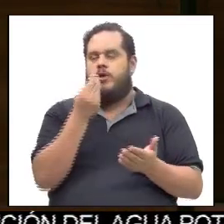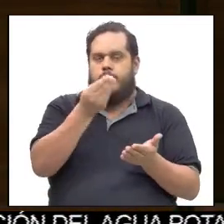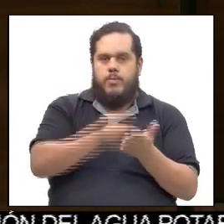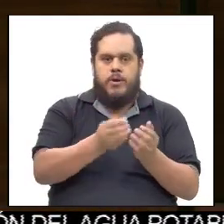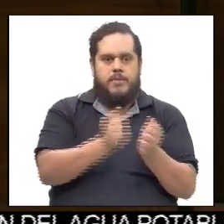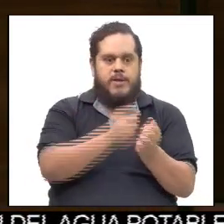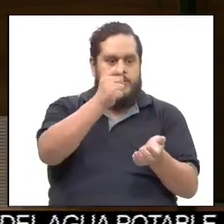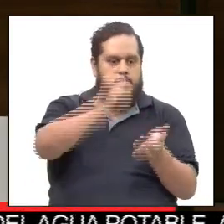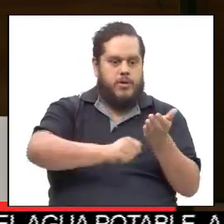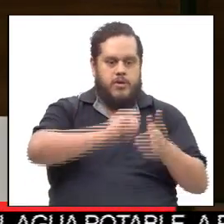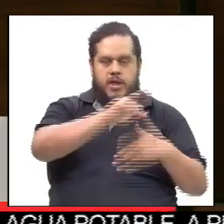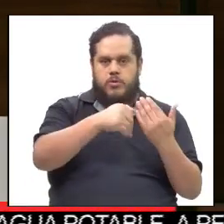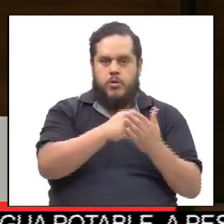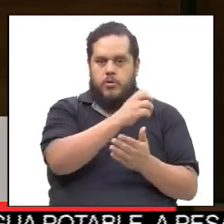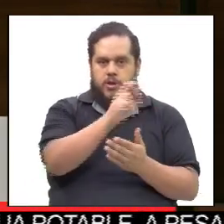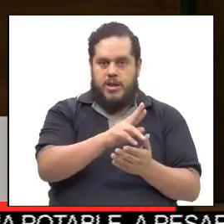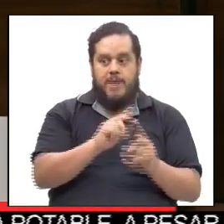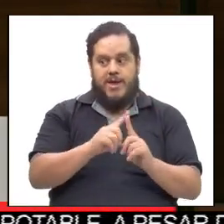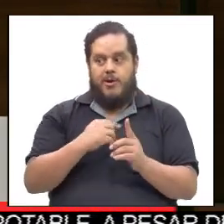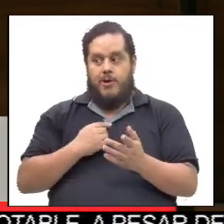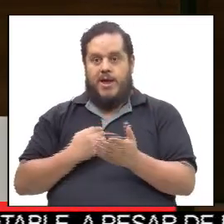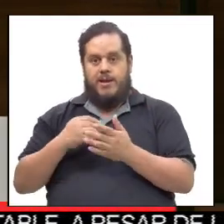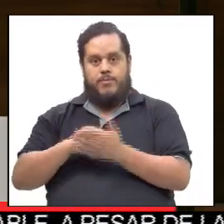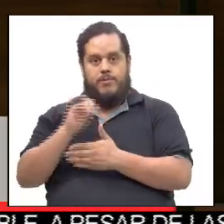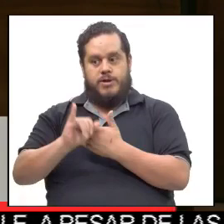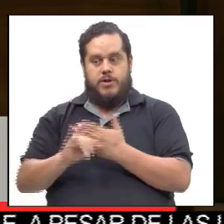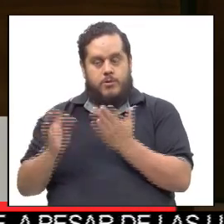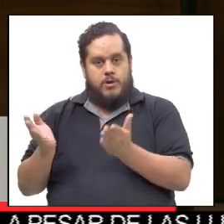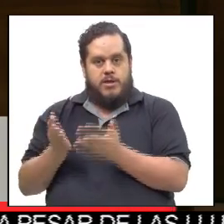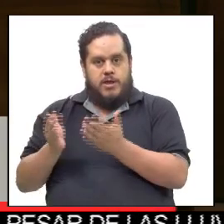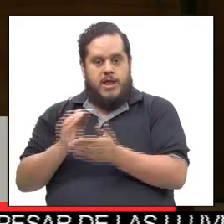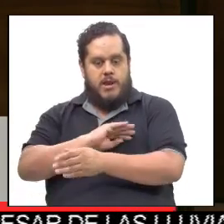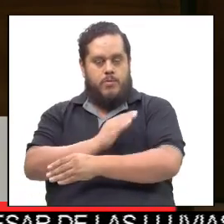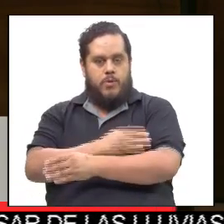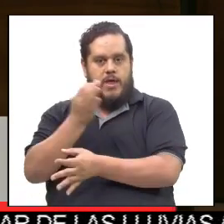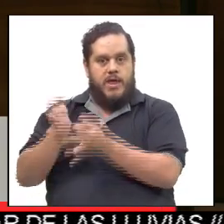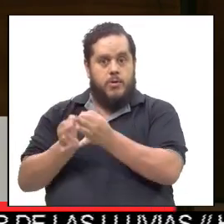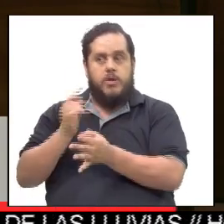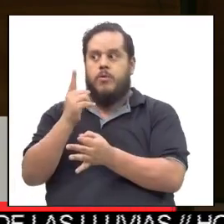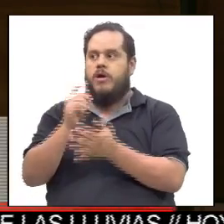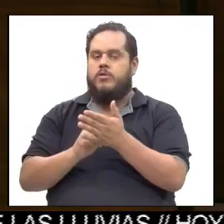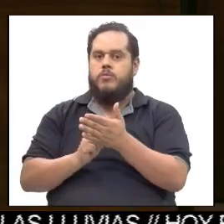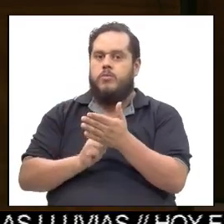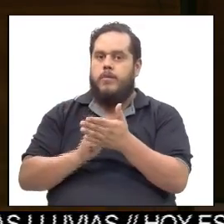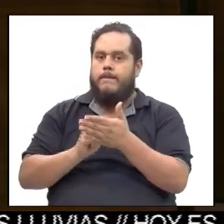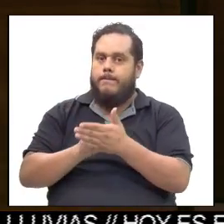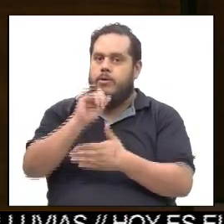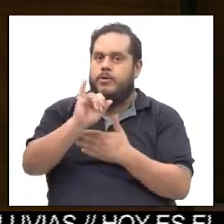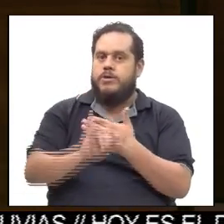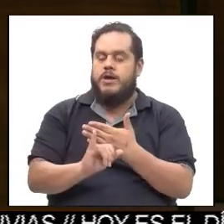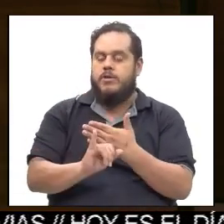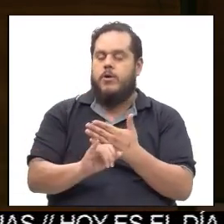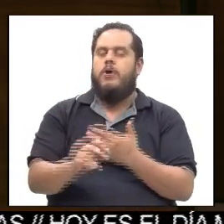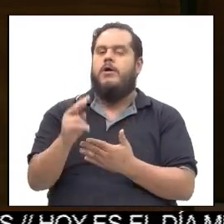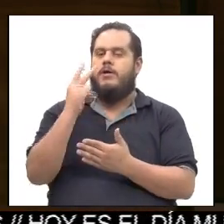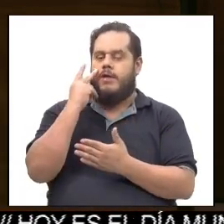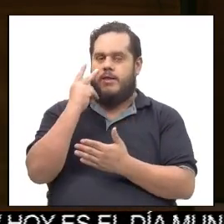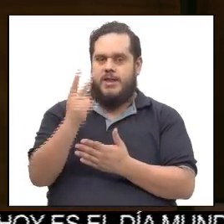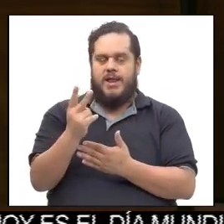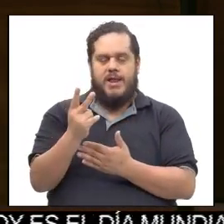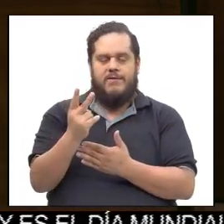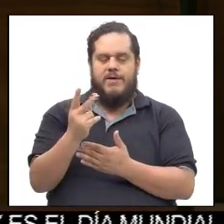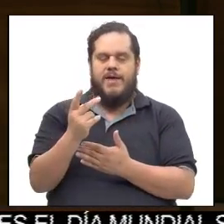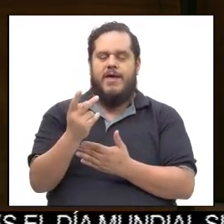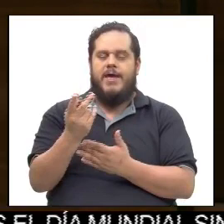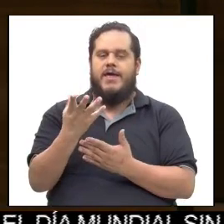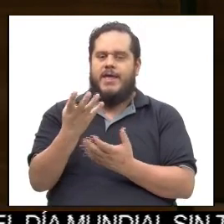costarricenses, mientras que el proyecto que está presentando y está impulsando el Poder Ejecutivo es un proyecto que se le nota la voracidad fiscal y